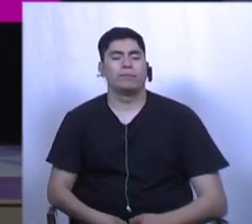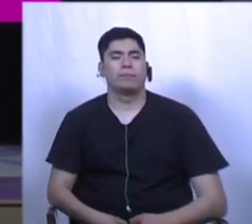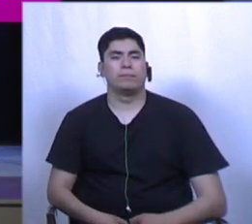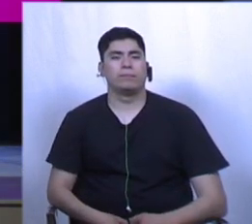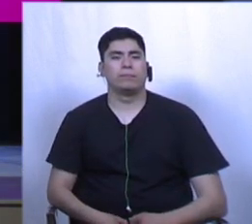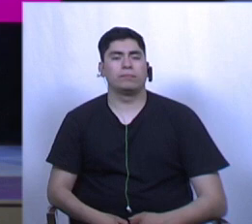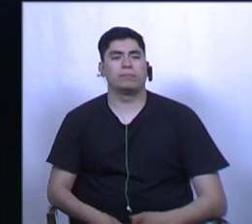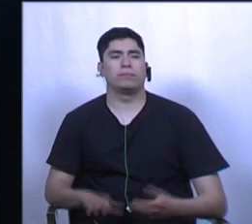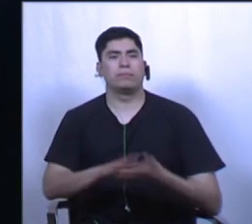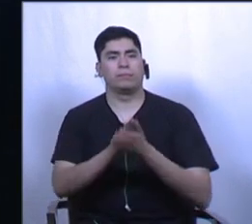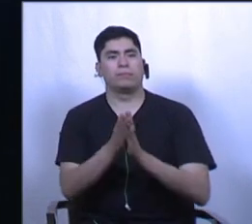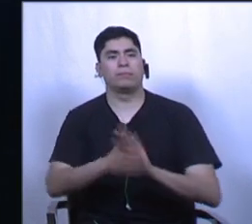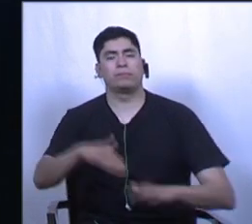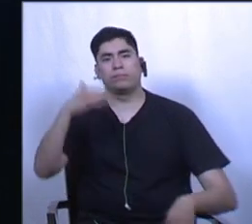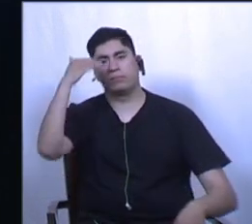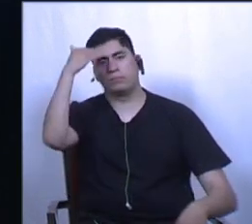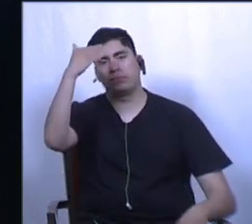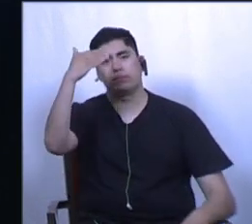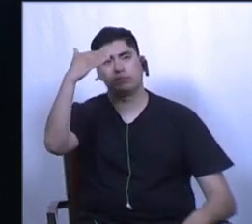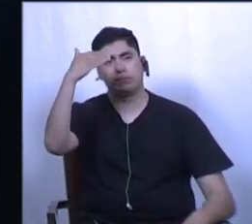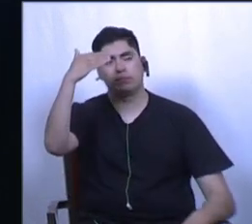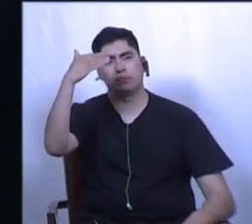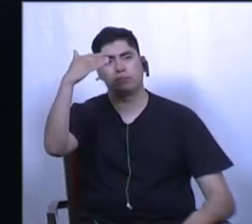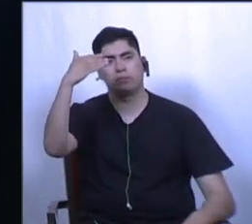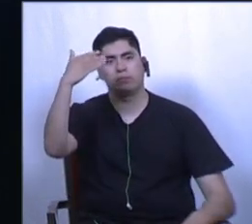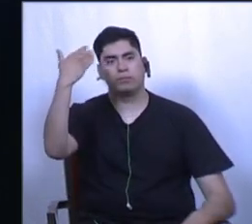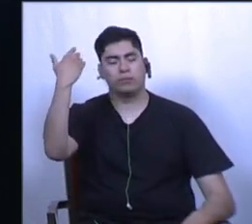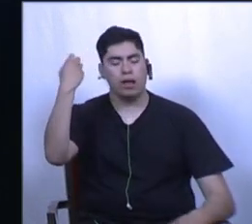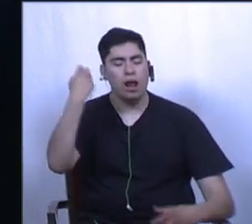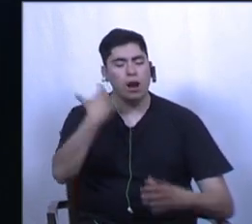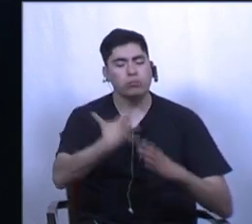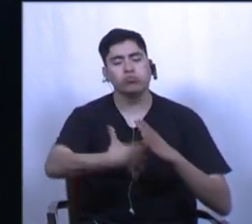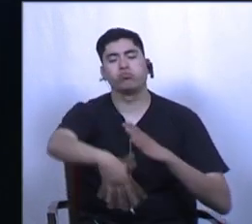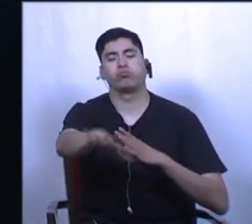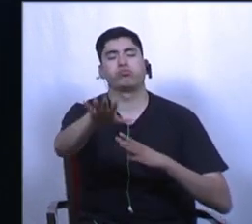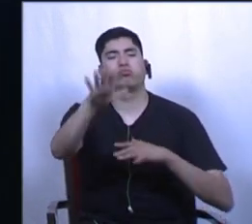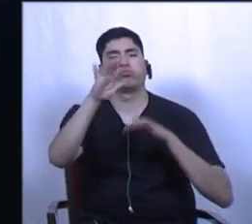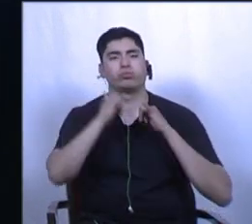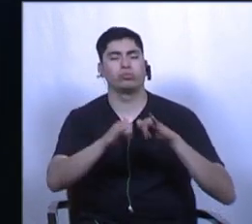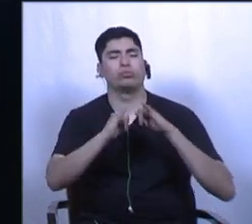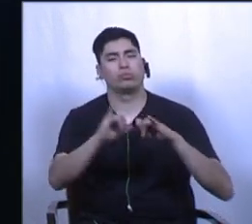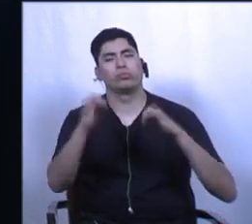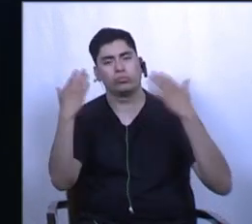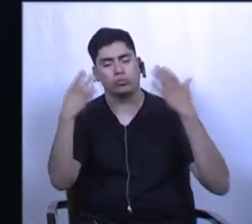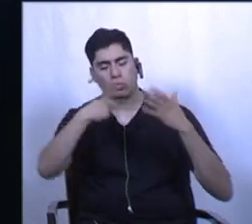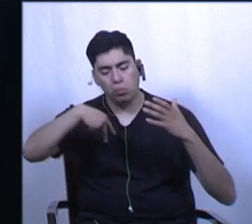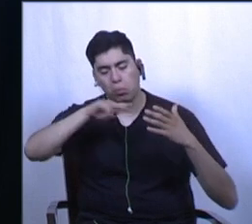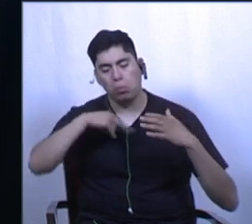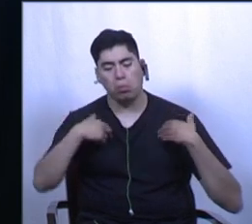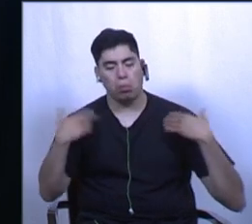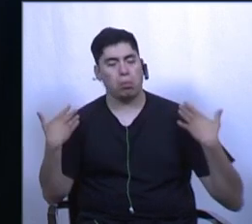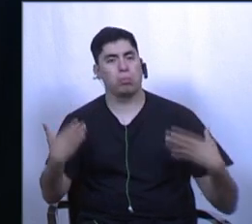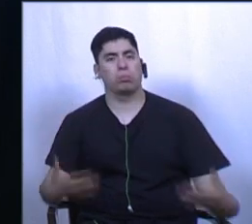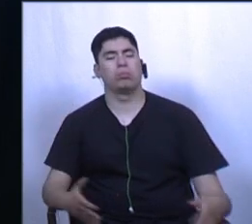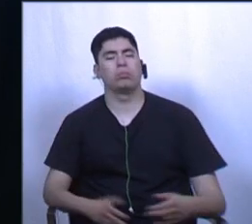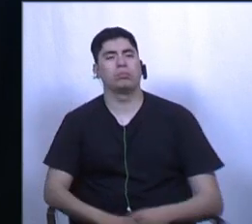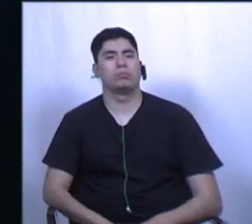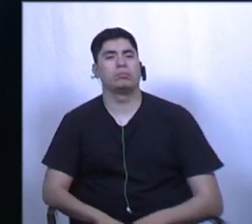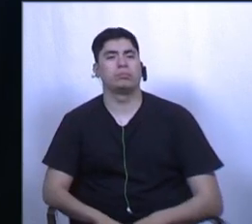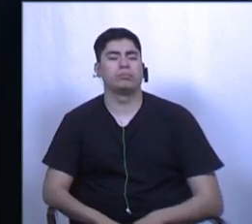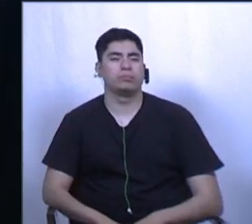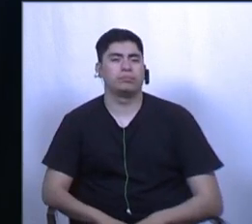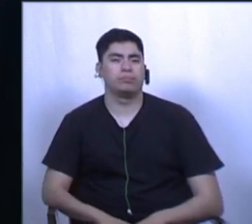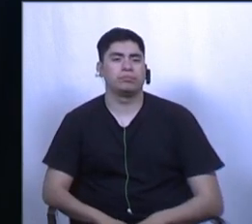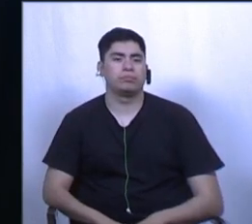días tiramos la cadena con toda esta información de nuestros cuerpos. Si les pido nombrar